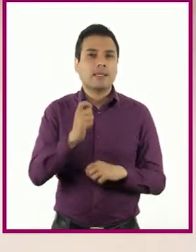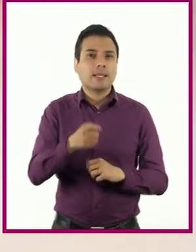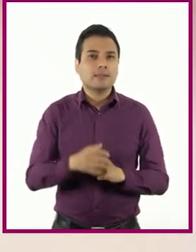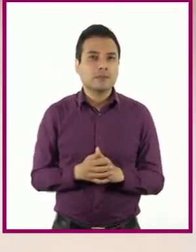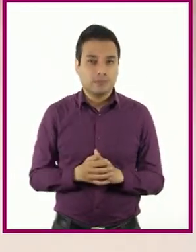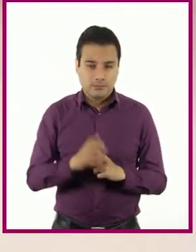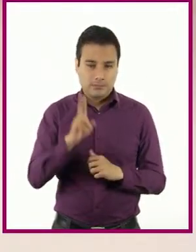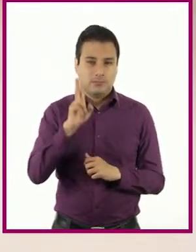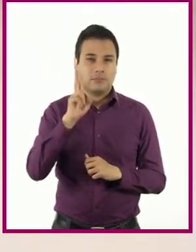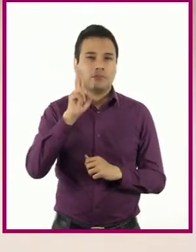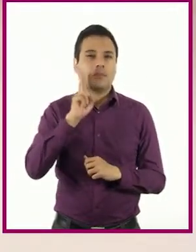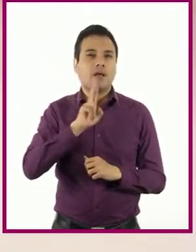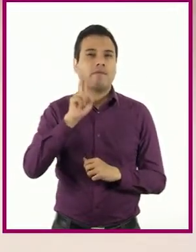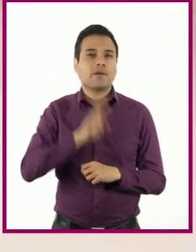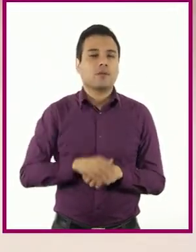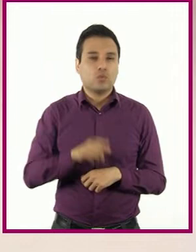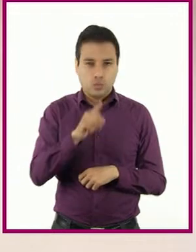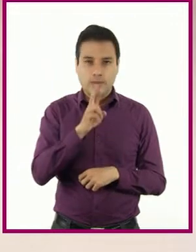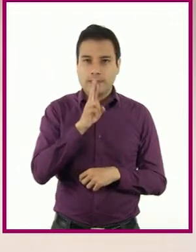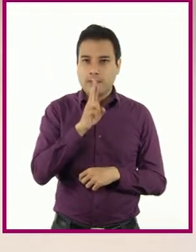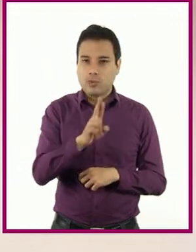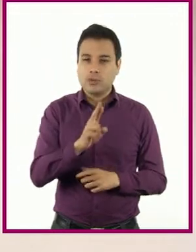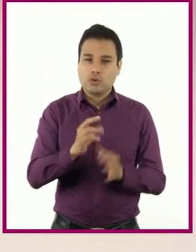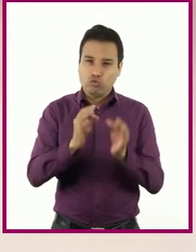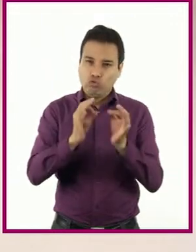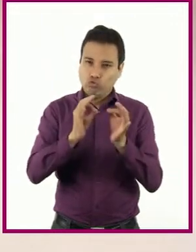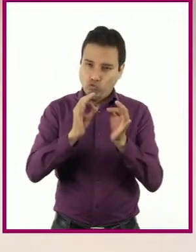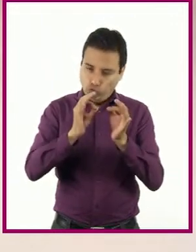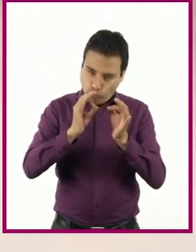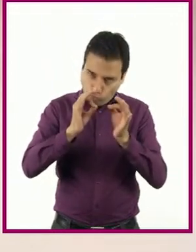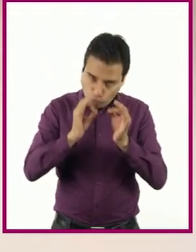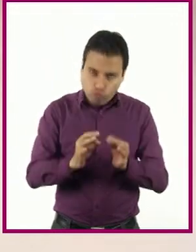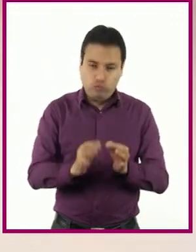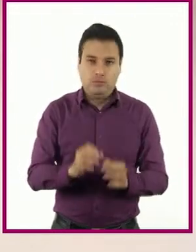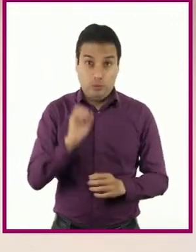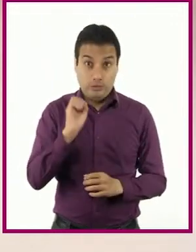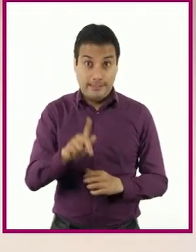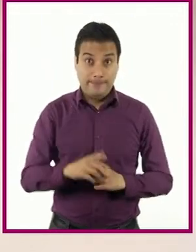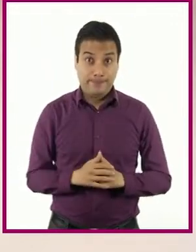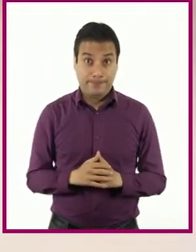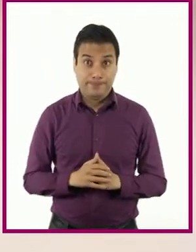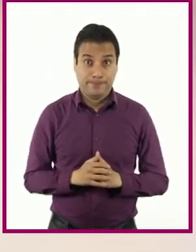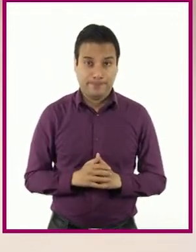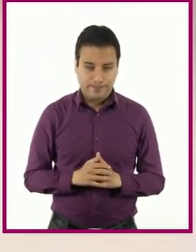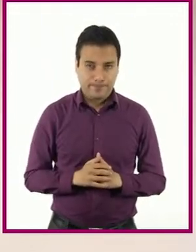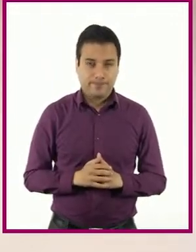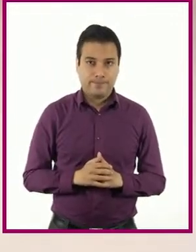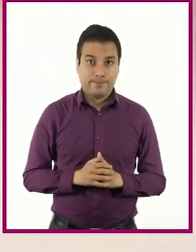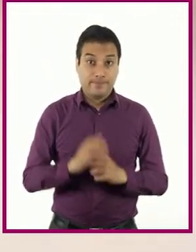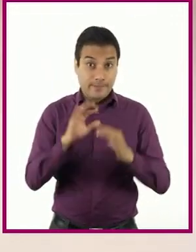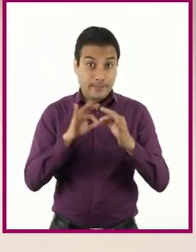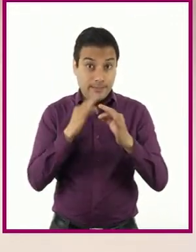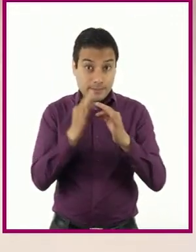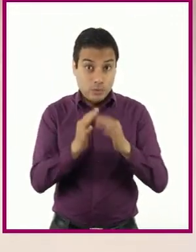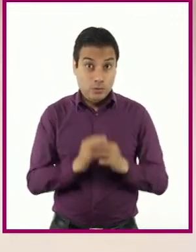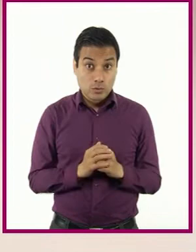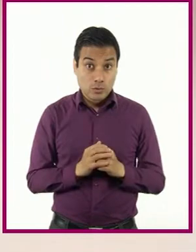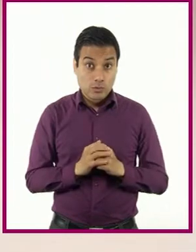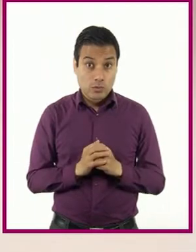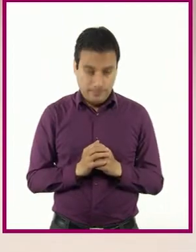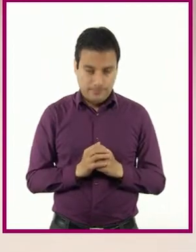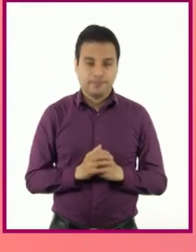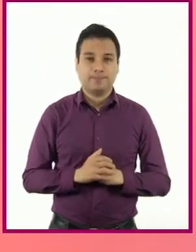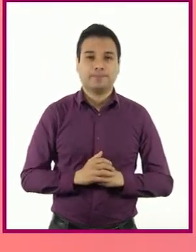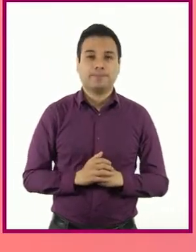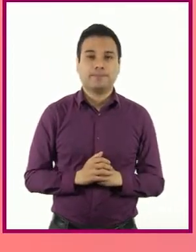muy asertivo al dar tu respuesta conforme a los 3 casos que te voy a presentar. ¿Están listos? Pues claro, venga, y ustedes en casa también